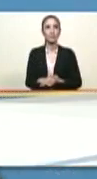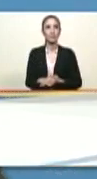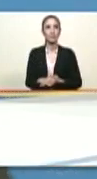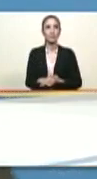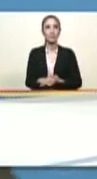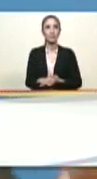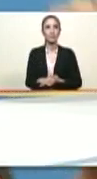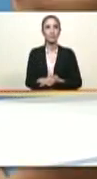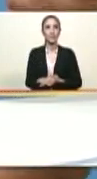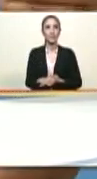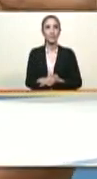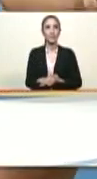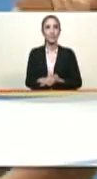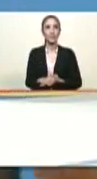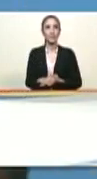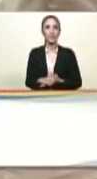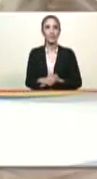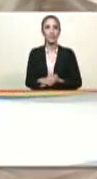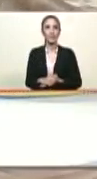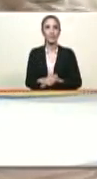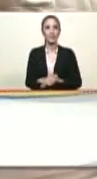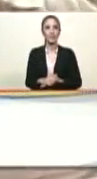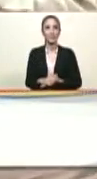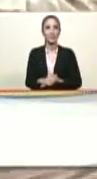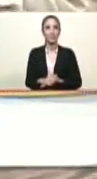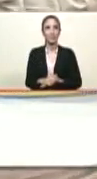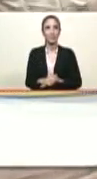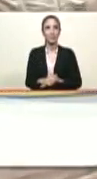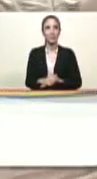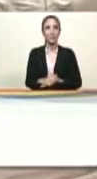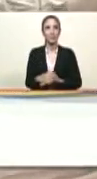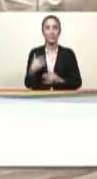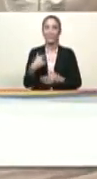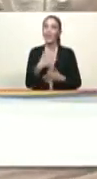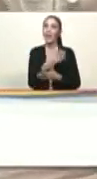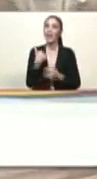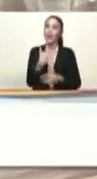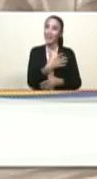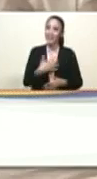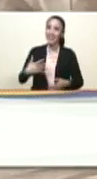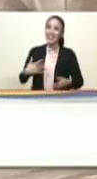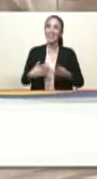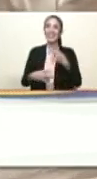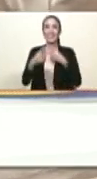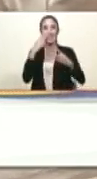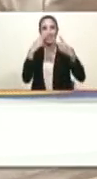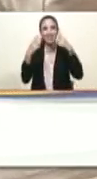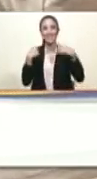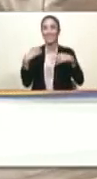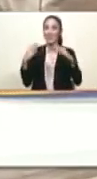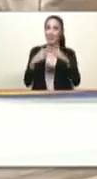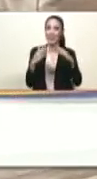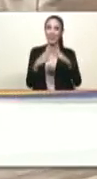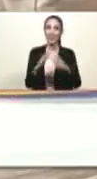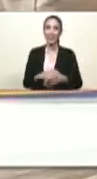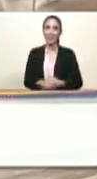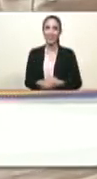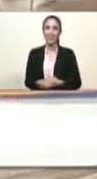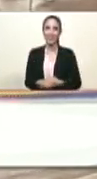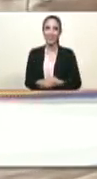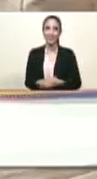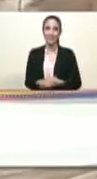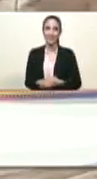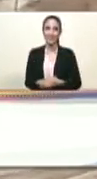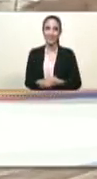Integralmente. Gracias. Con el bono de más de un millón de bolívares fijo. Que nos visite allá en la Avenida San Bueno, Martín, vamos a organizar. Campamentos de Ministro Poñero